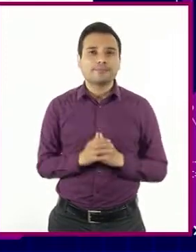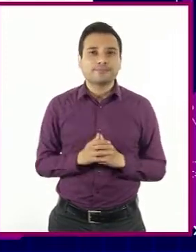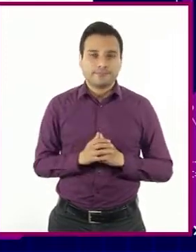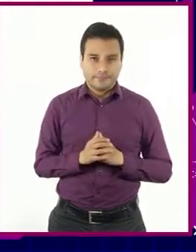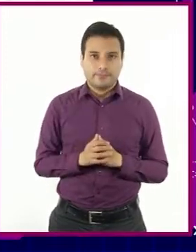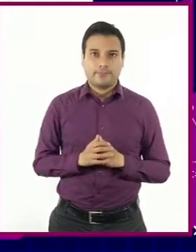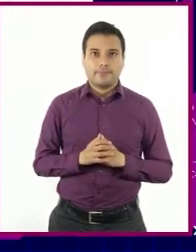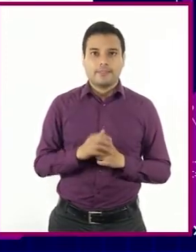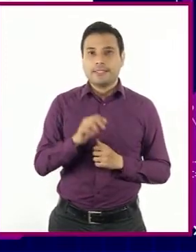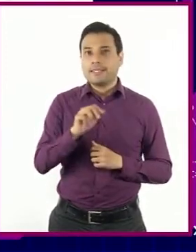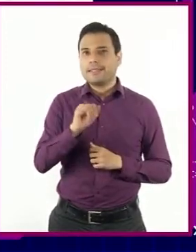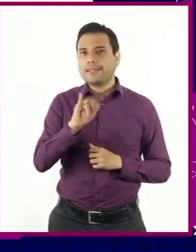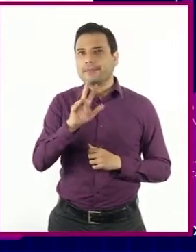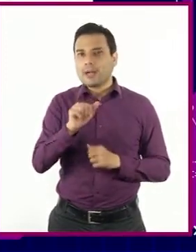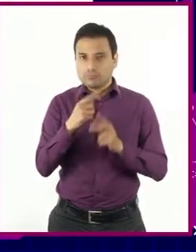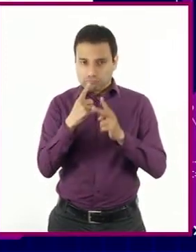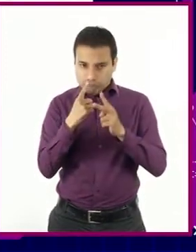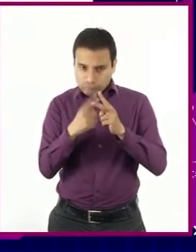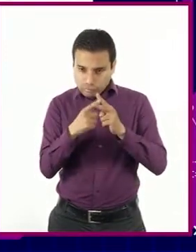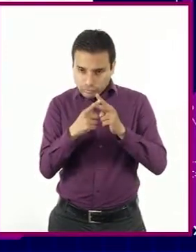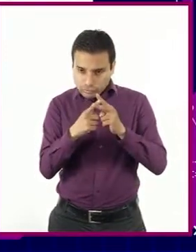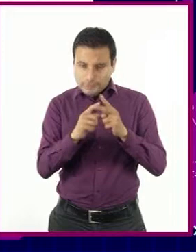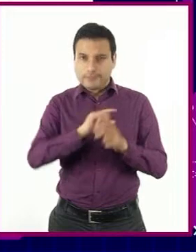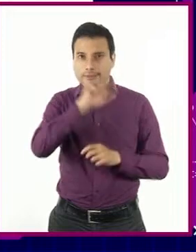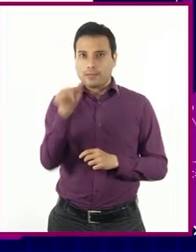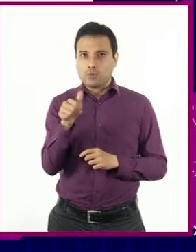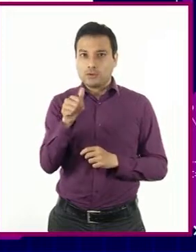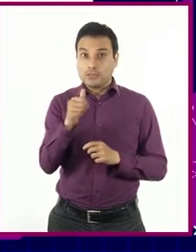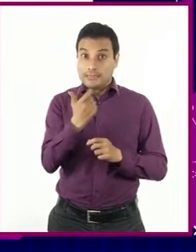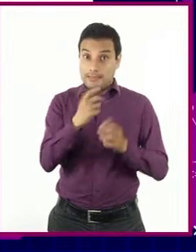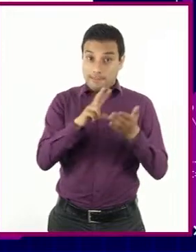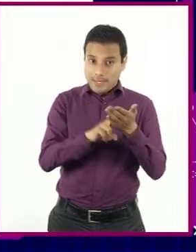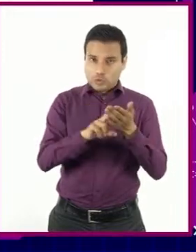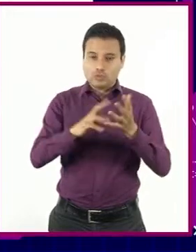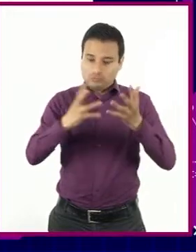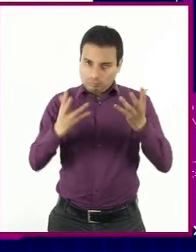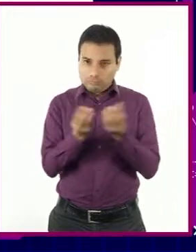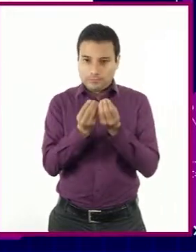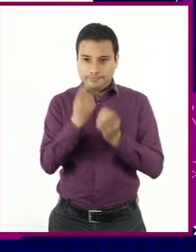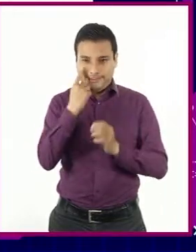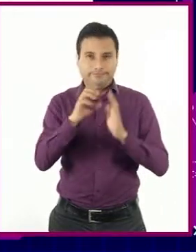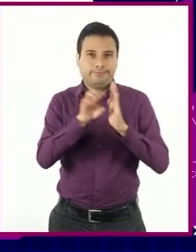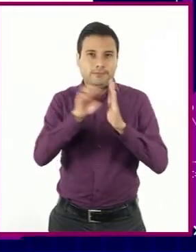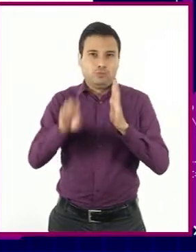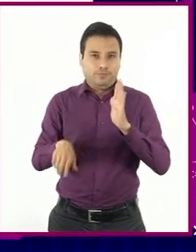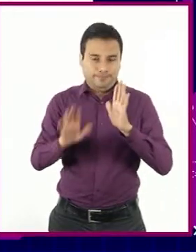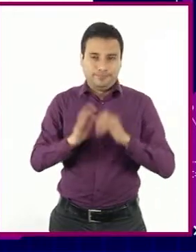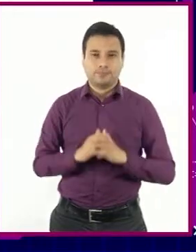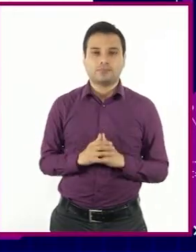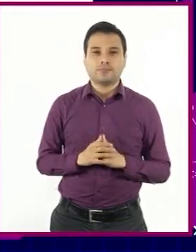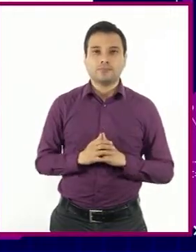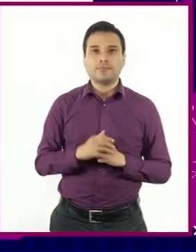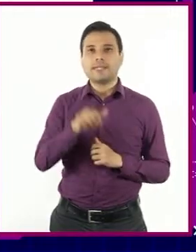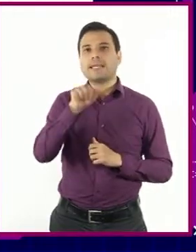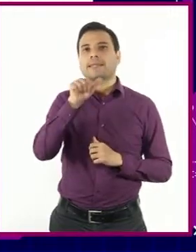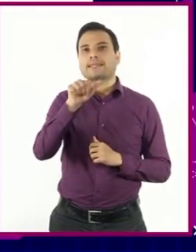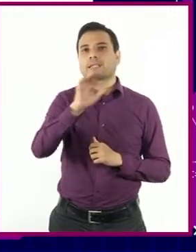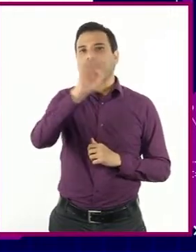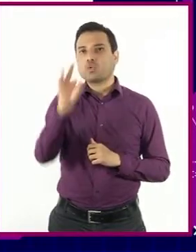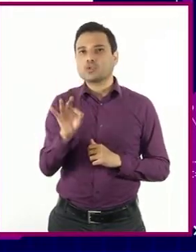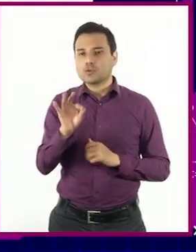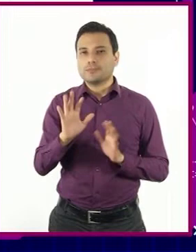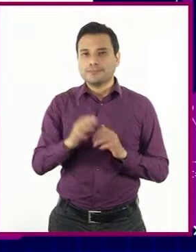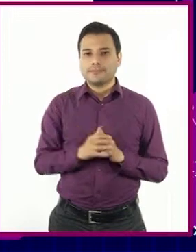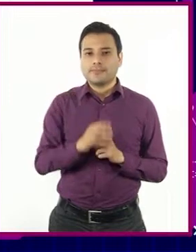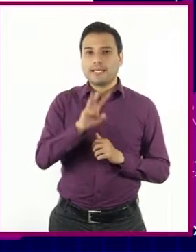de IVA y sumar esa cantidad al precio total. Primero, calculamos el 16% de